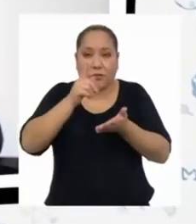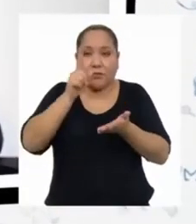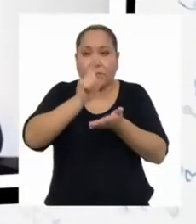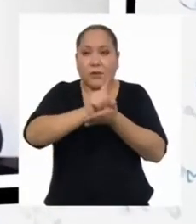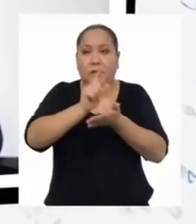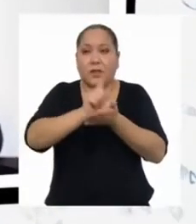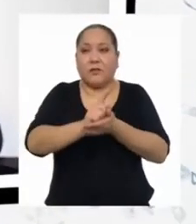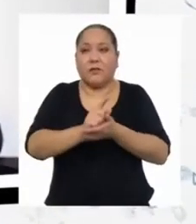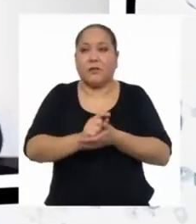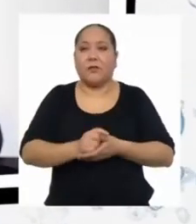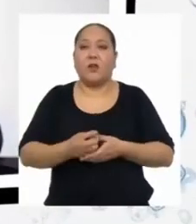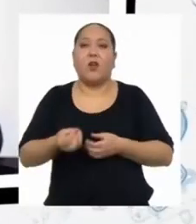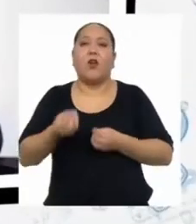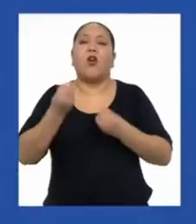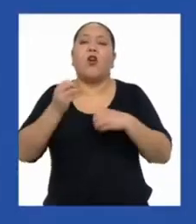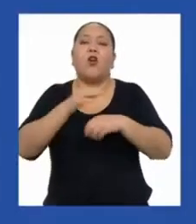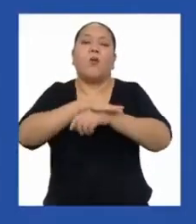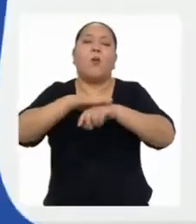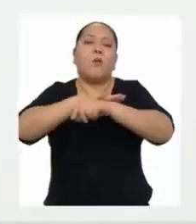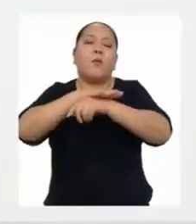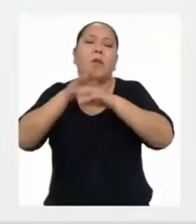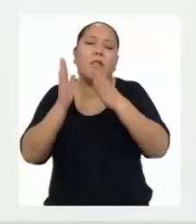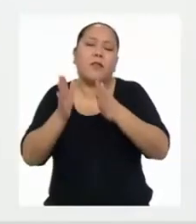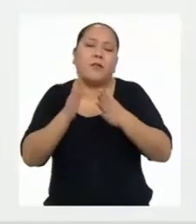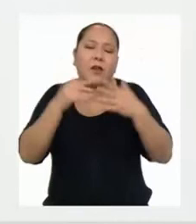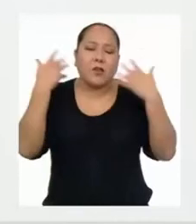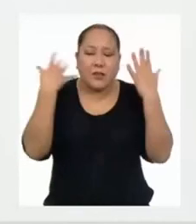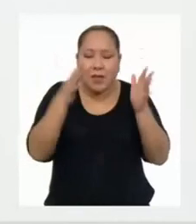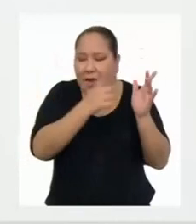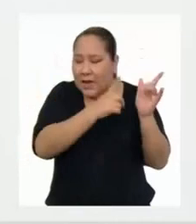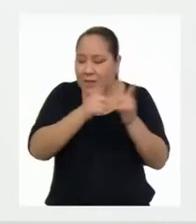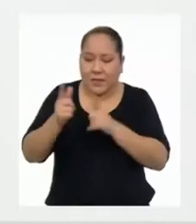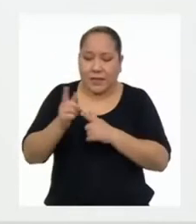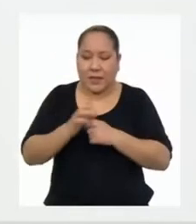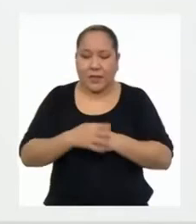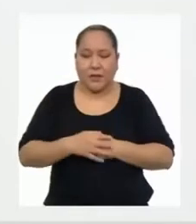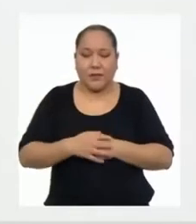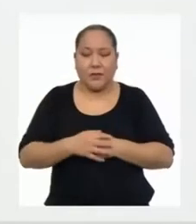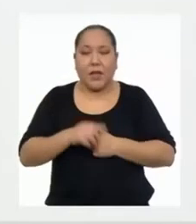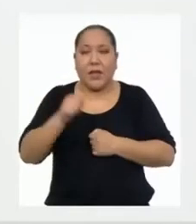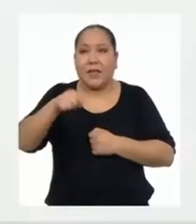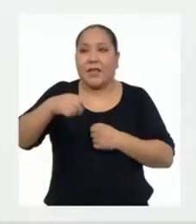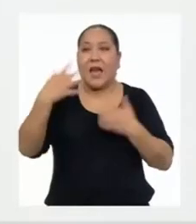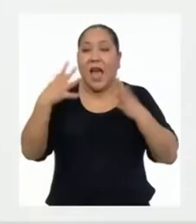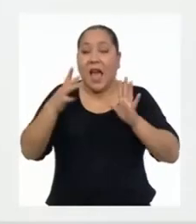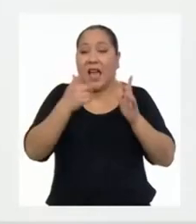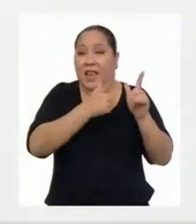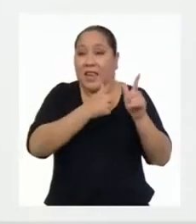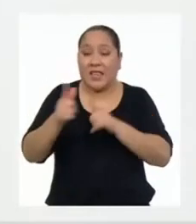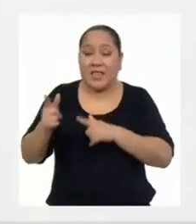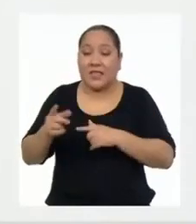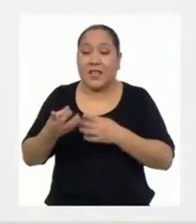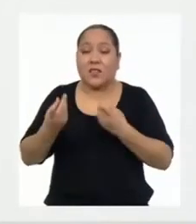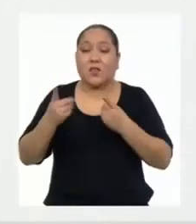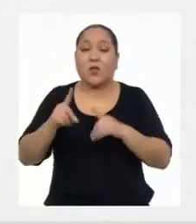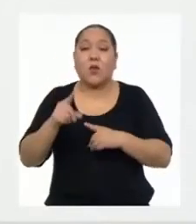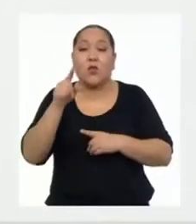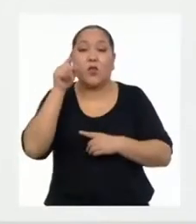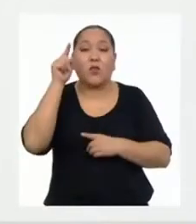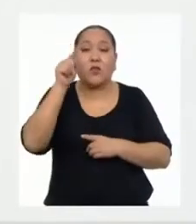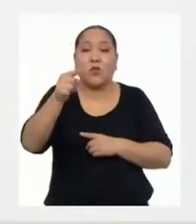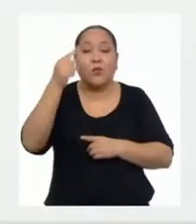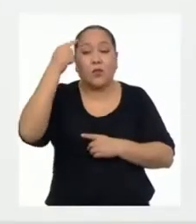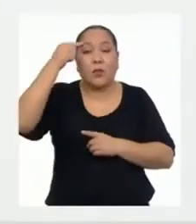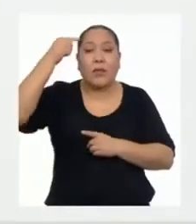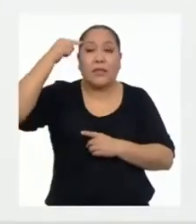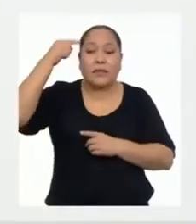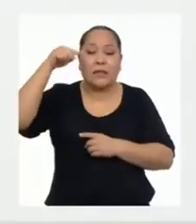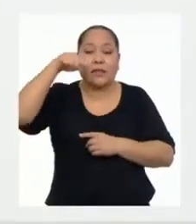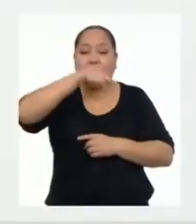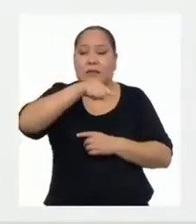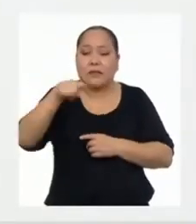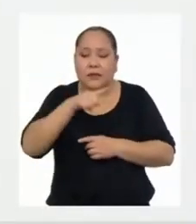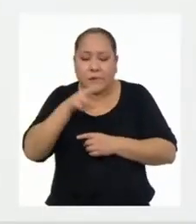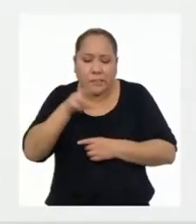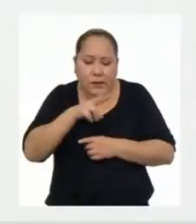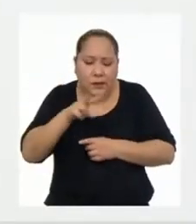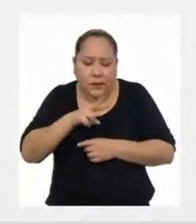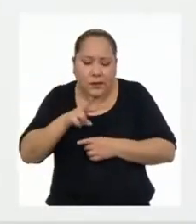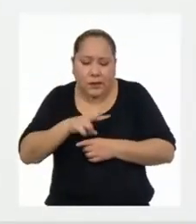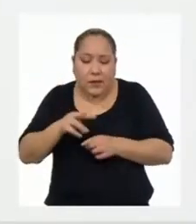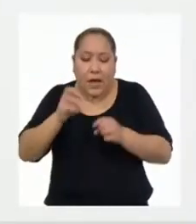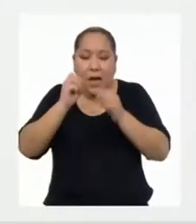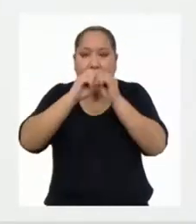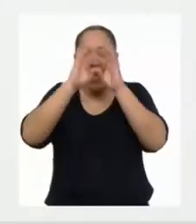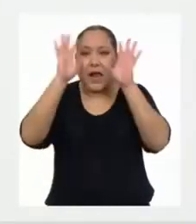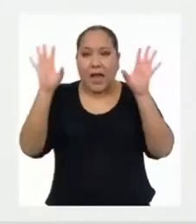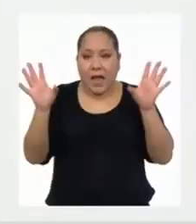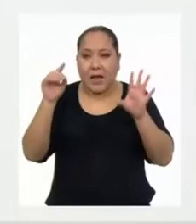mi planificación está lista? Estará lista cuando consideres que tienes claridad sobre los